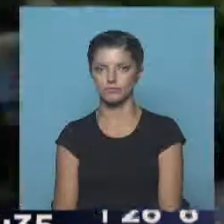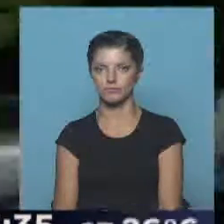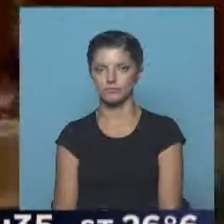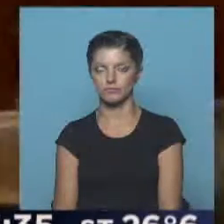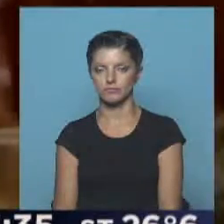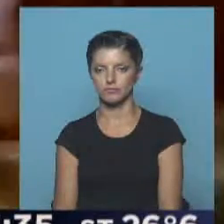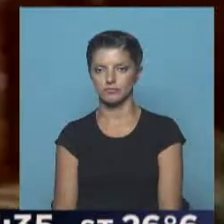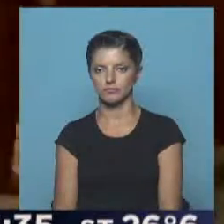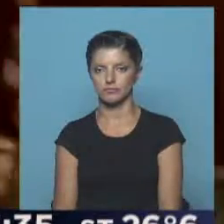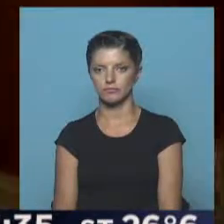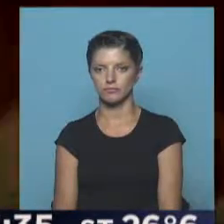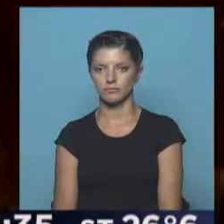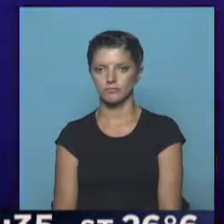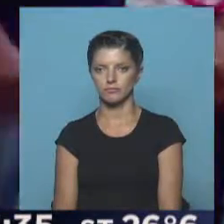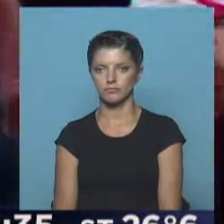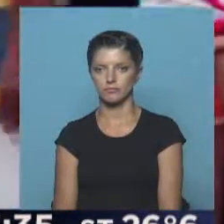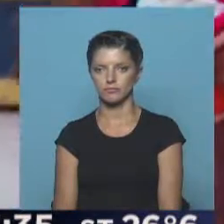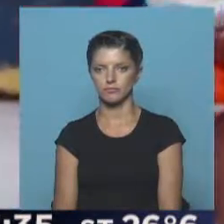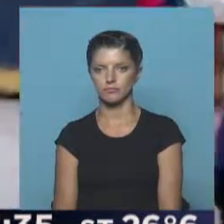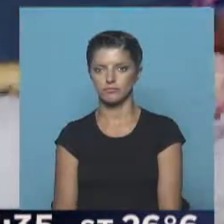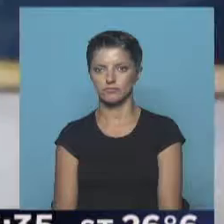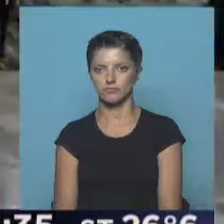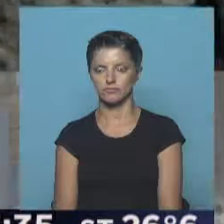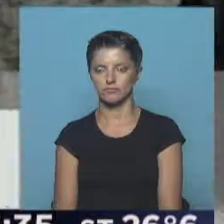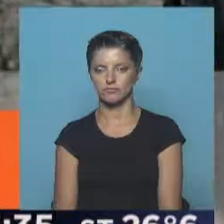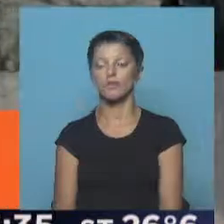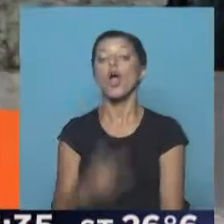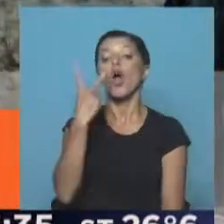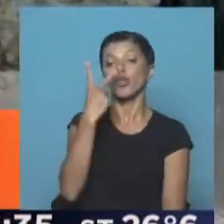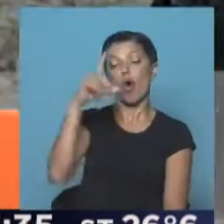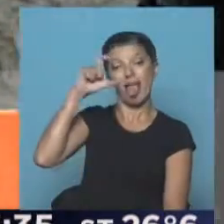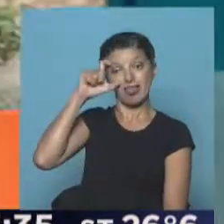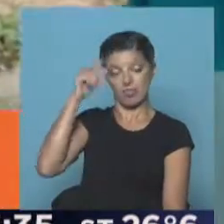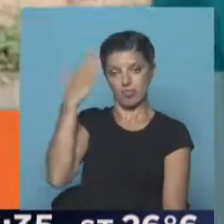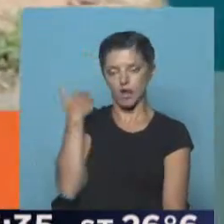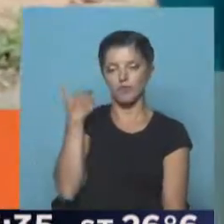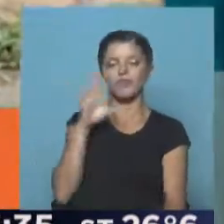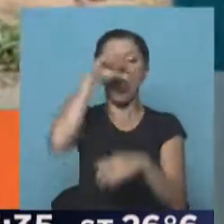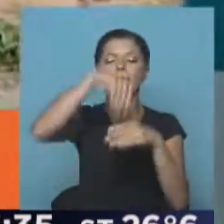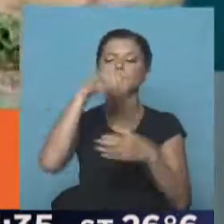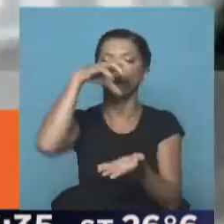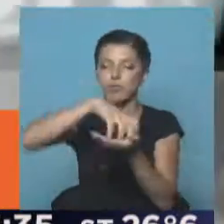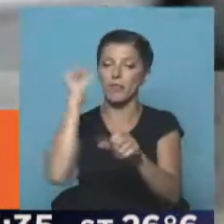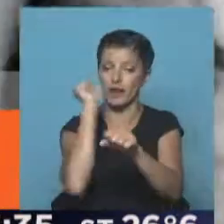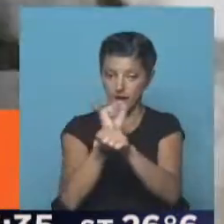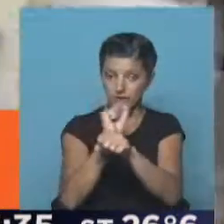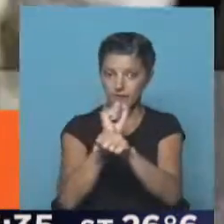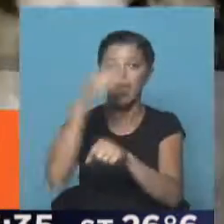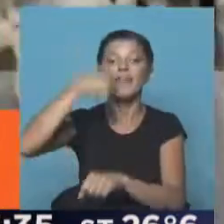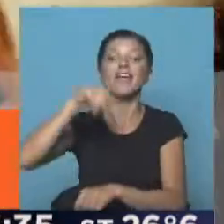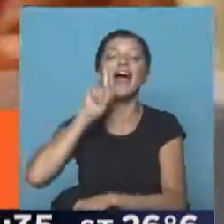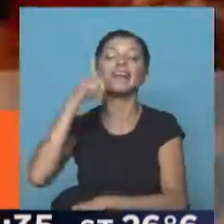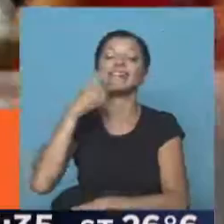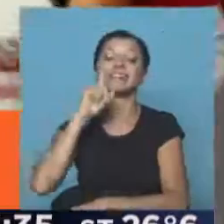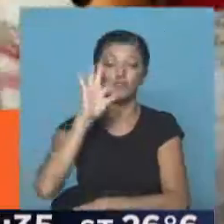estoy acostumbrando a toda esta mierda. El 2 de enero, una pelea entre reclusos en el penal de Anísio Jobim de Manaus, en